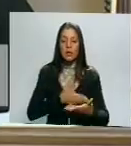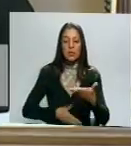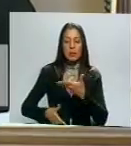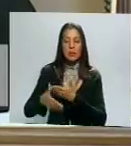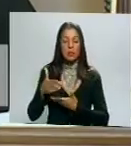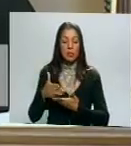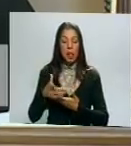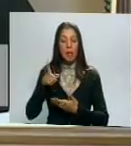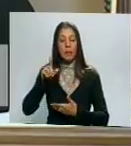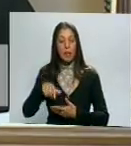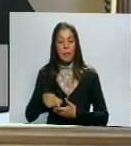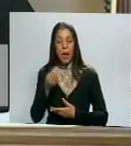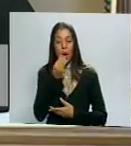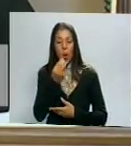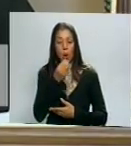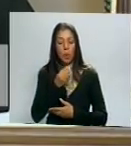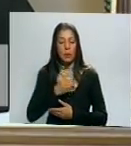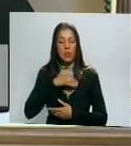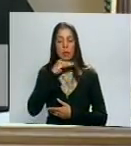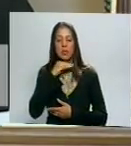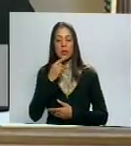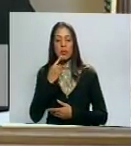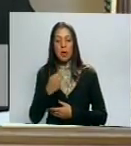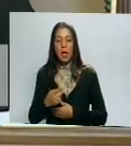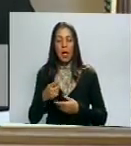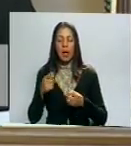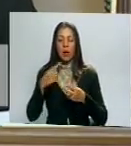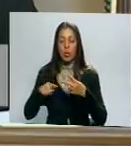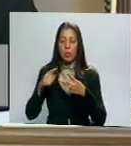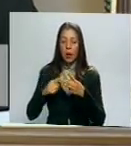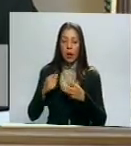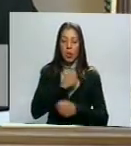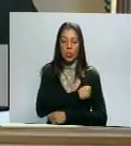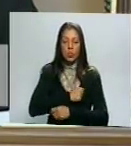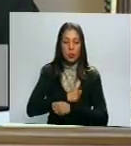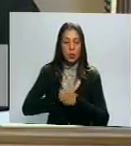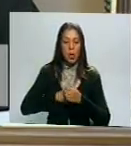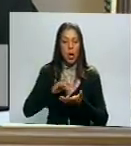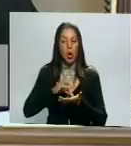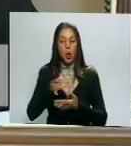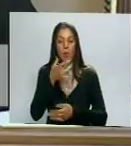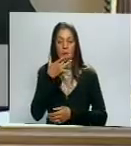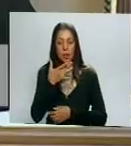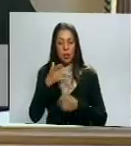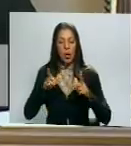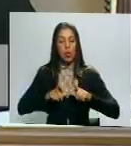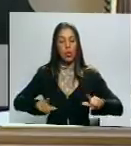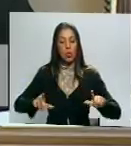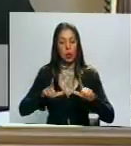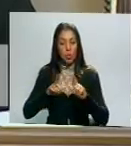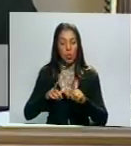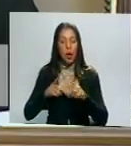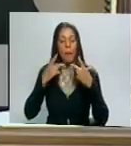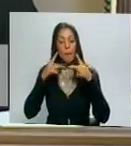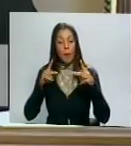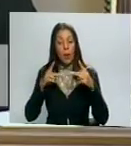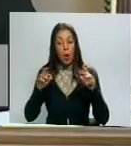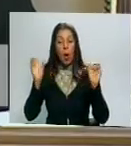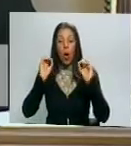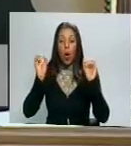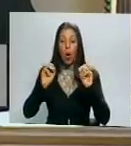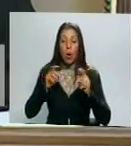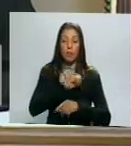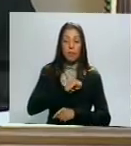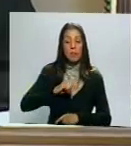comercialización y abastecimiento de alimentos, de artículos de aseo personal y fármacos en el sector público y privado para